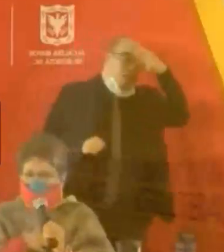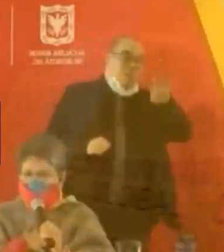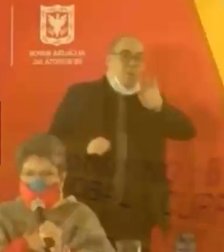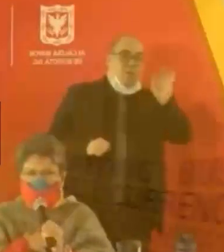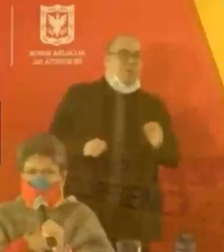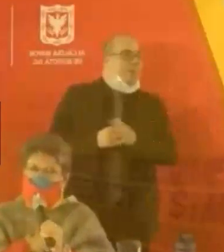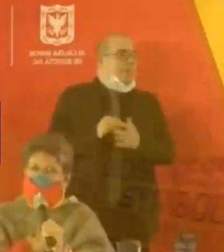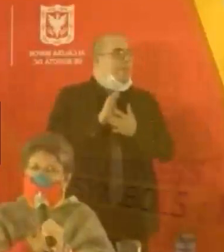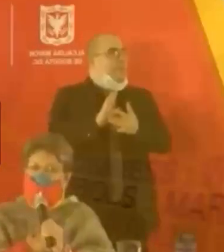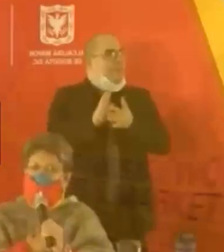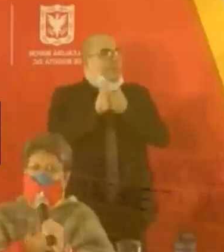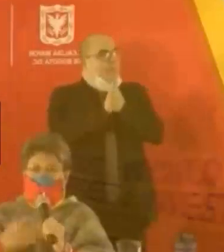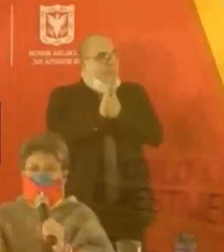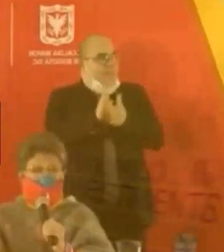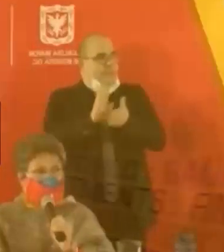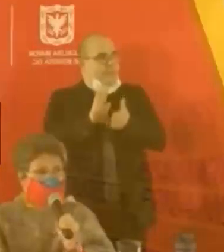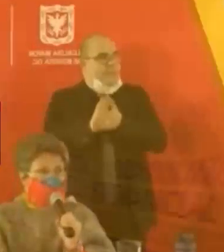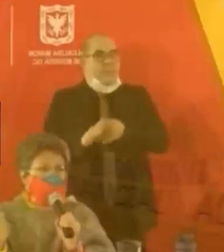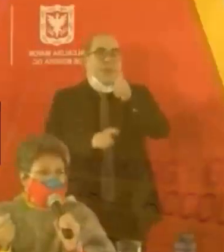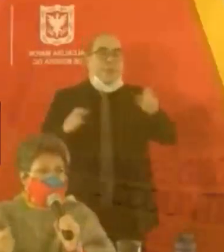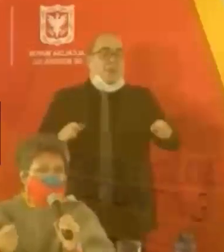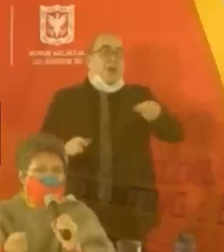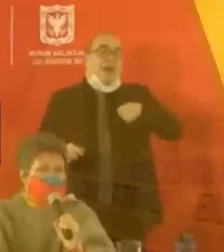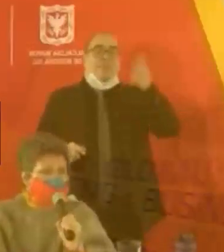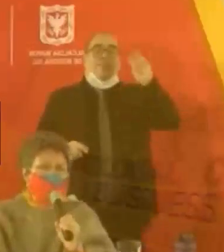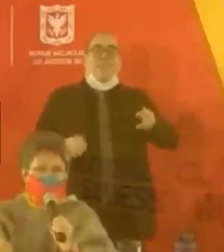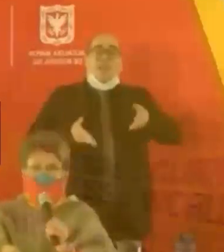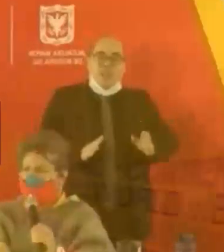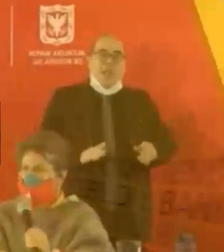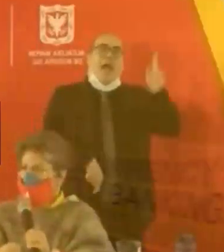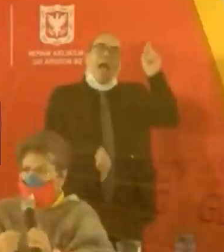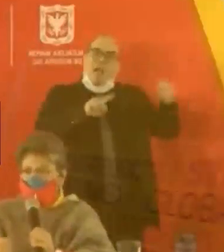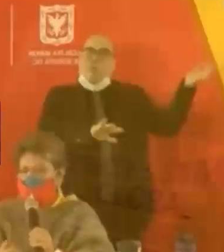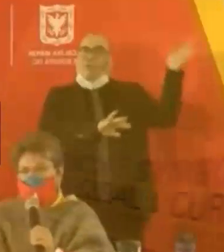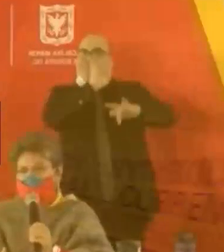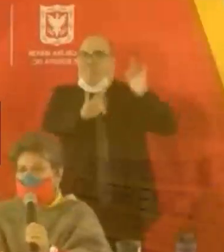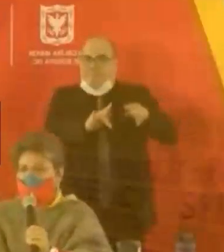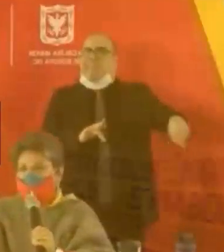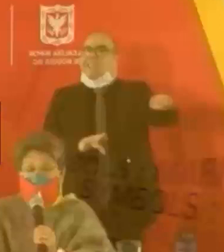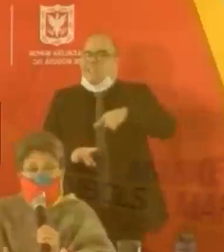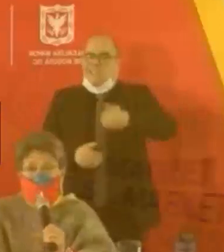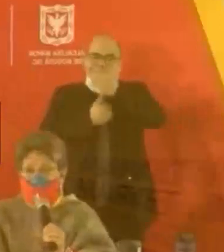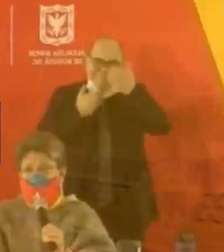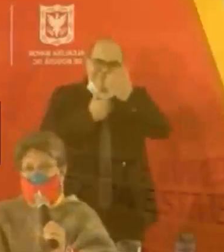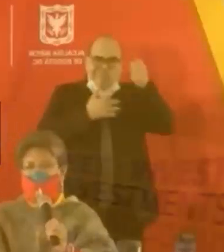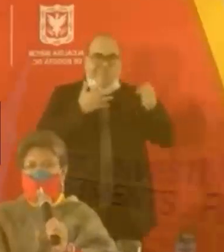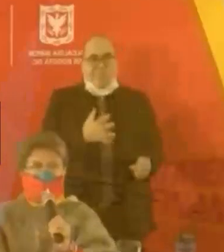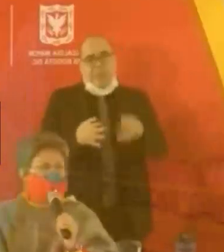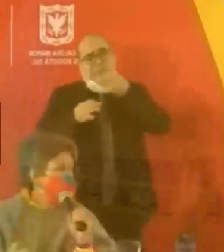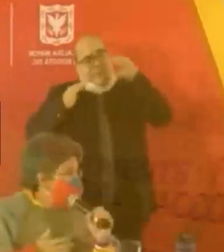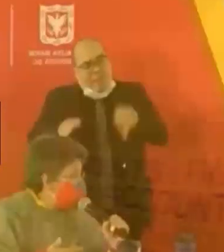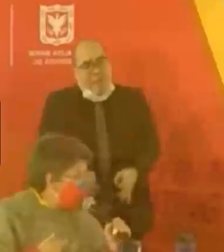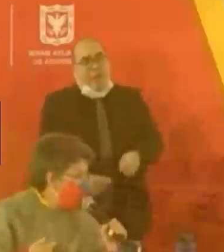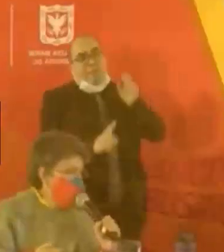Andrea Bernal lo saluda. ¿Es solo una declaración o enviaron algún comunicado a la alcaldía? Me imagino que también aquí hay una comunidad de